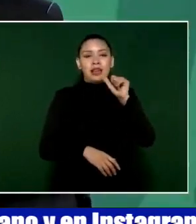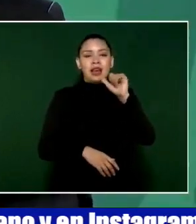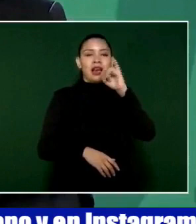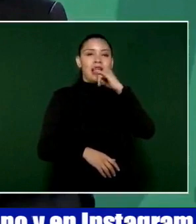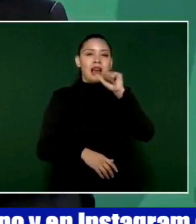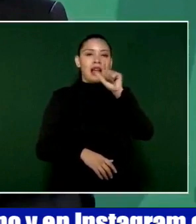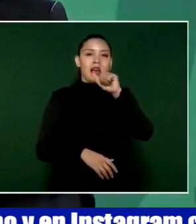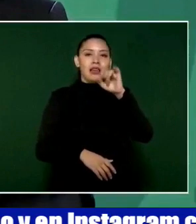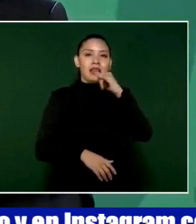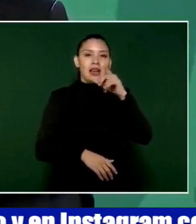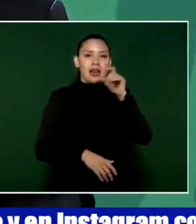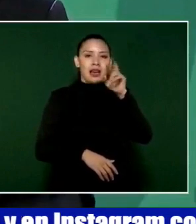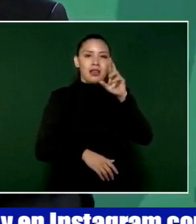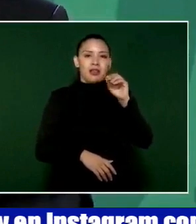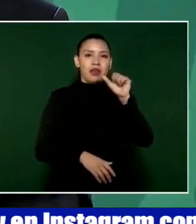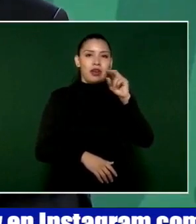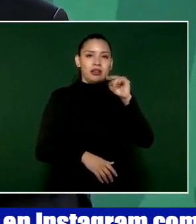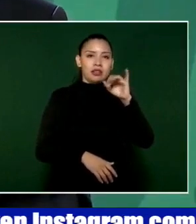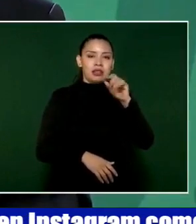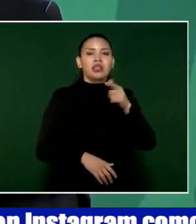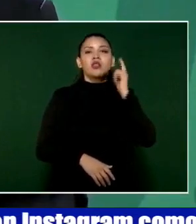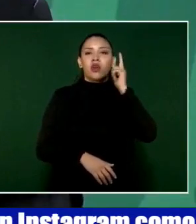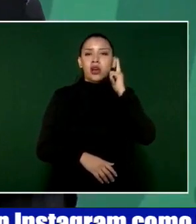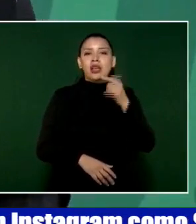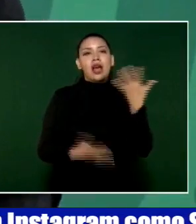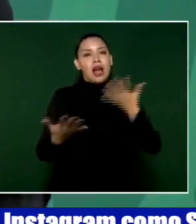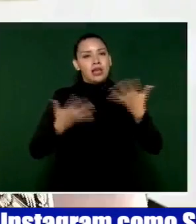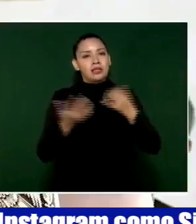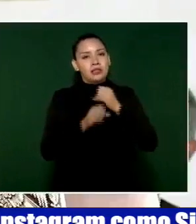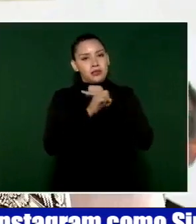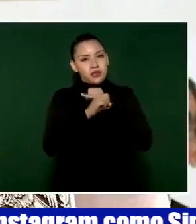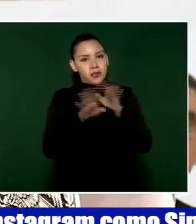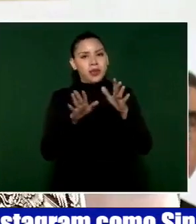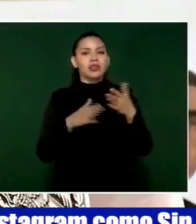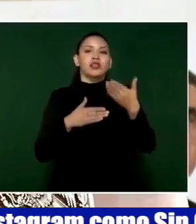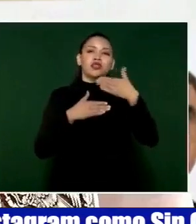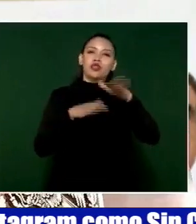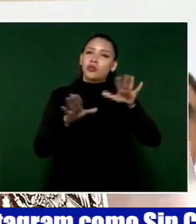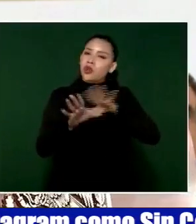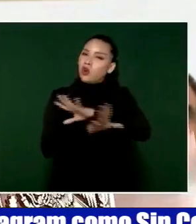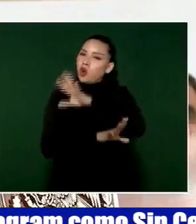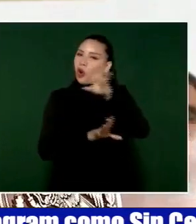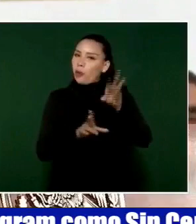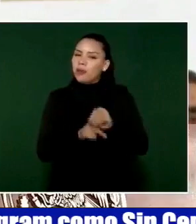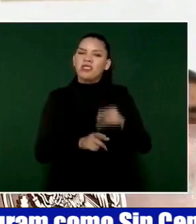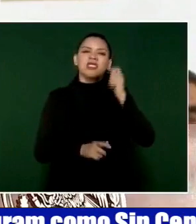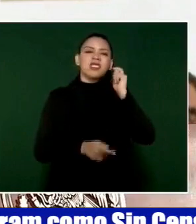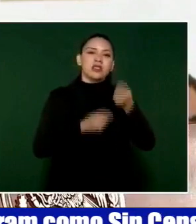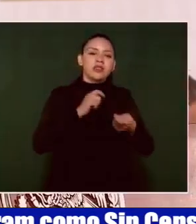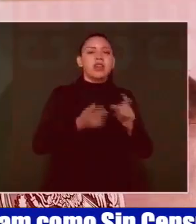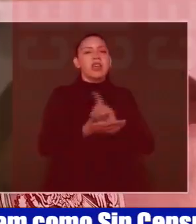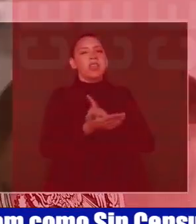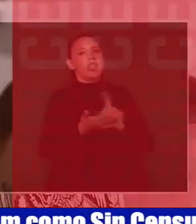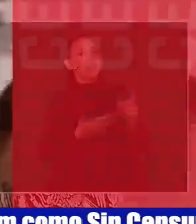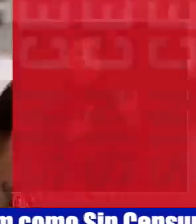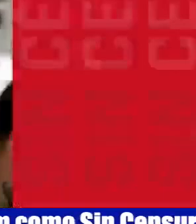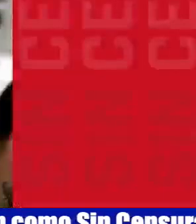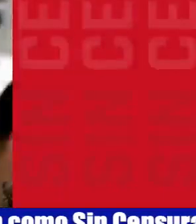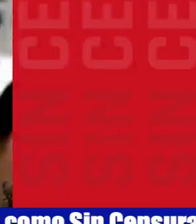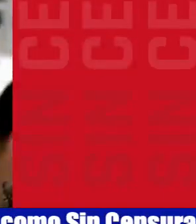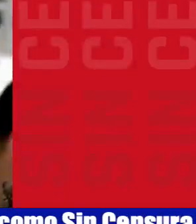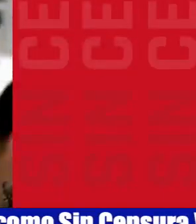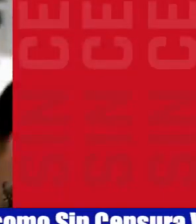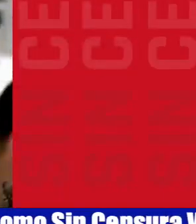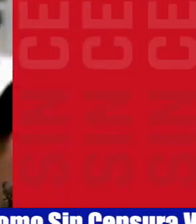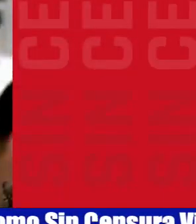malolandia y por eso Sara de vez en cuando tengo que responder así Pero pues no se va